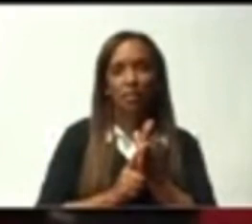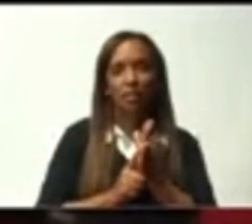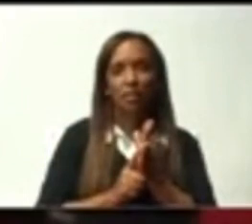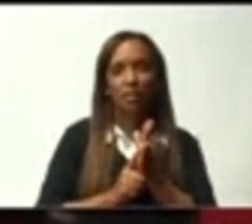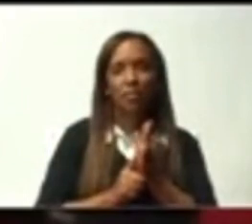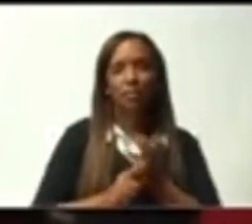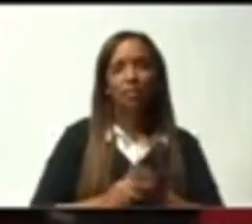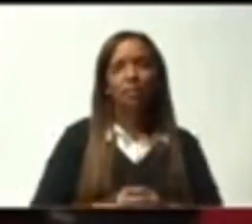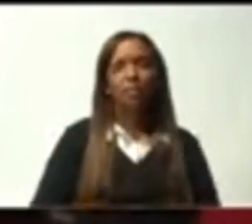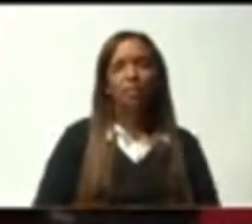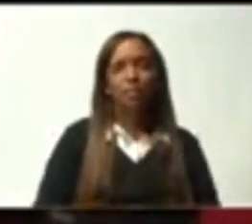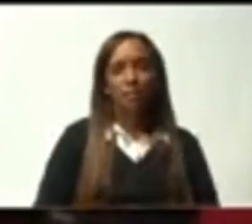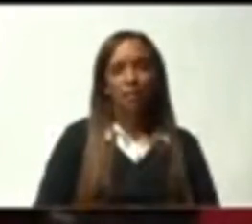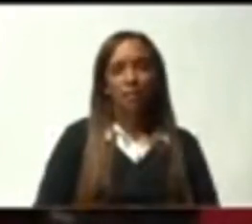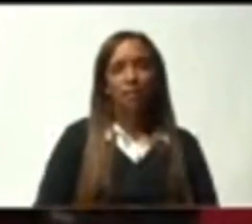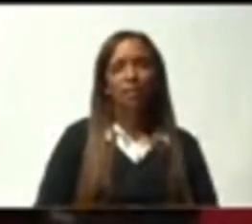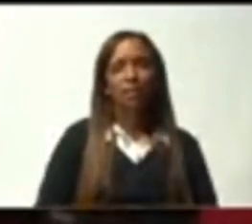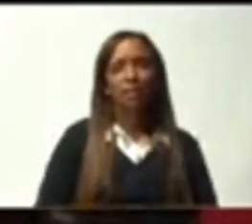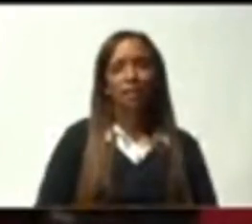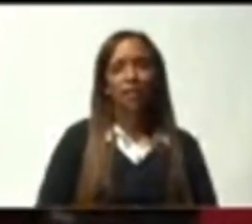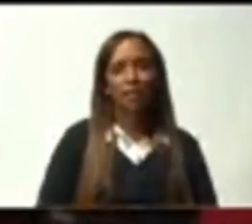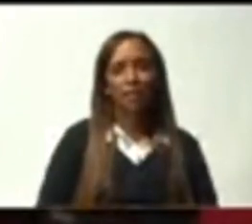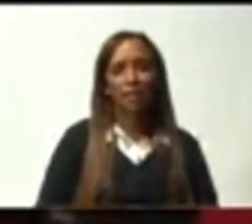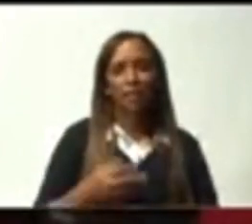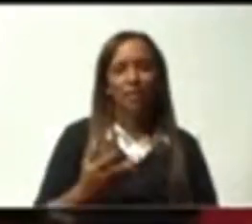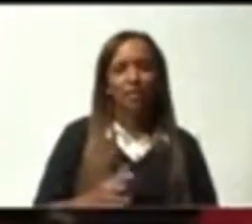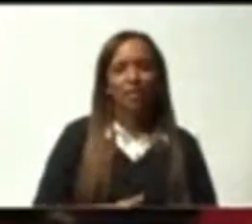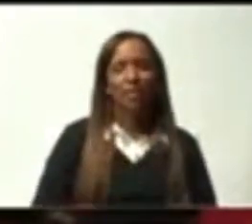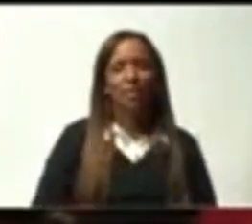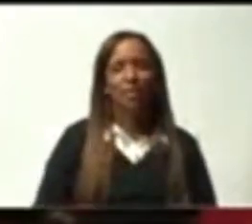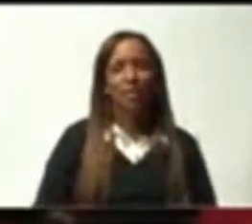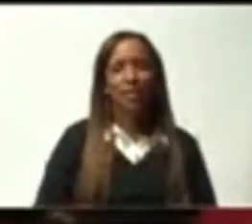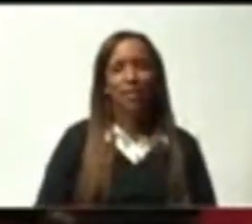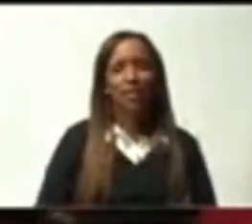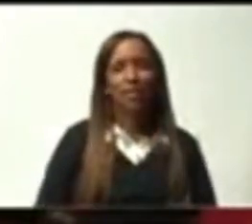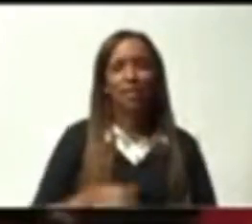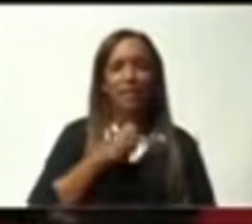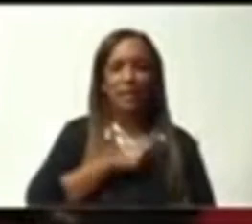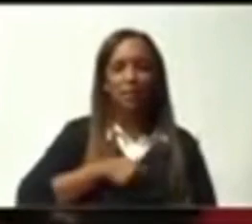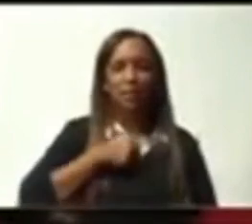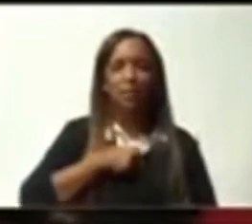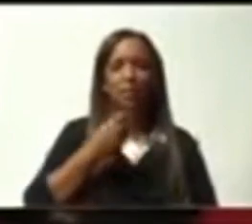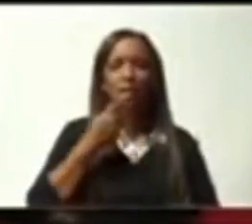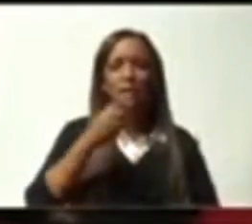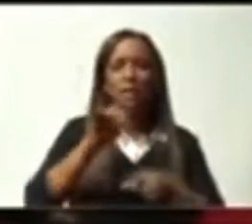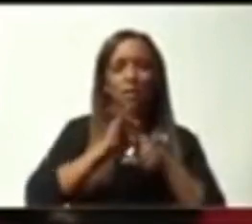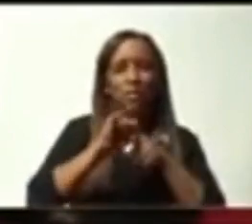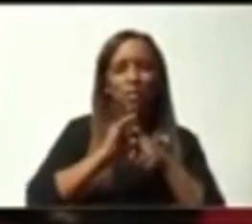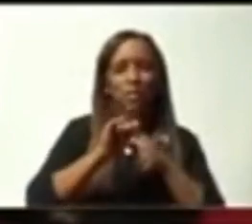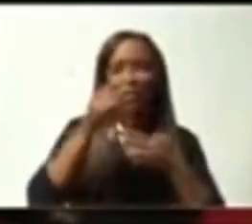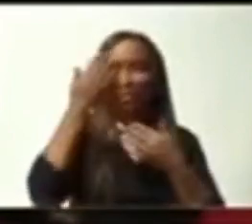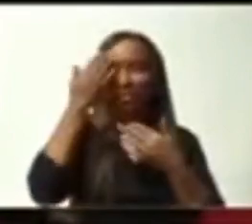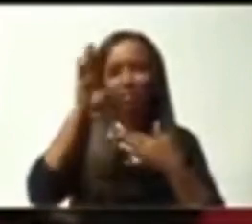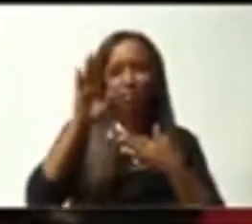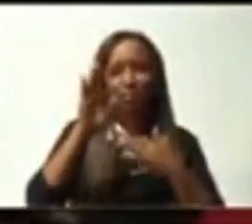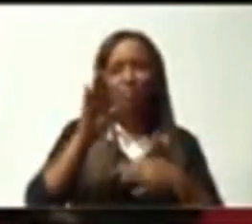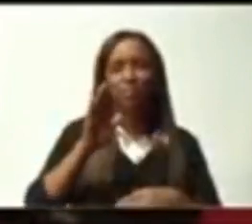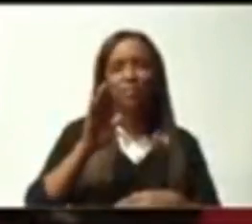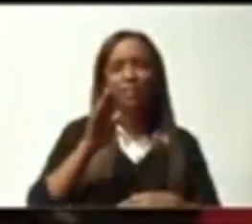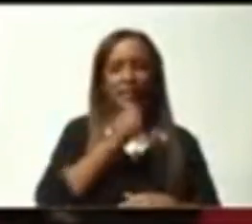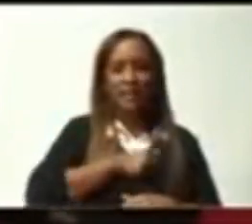¿A qué? Ah, pues sin querer. Sin querer queriendo. Usted está muy pendiente, presidente. Ni yo me di cuenta.